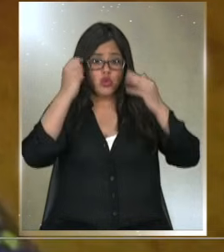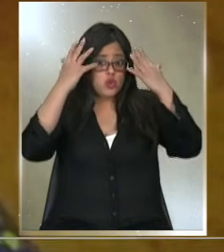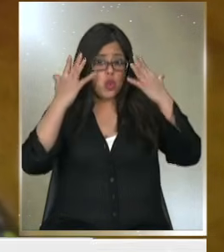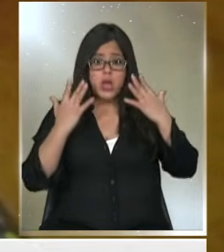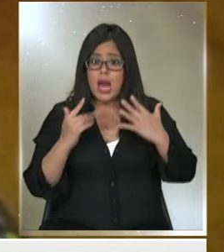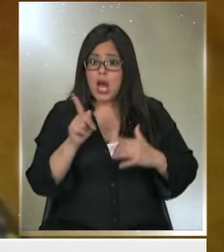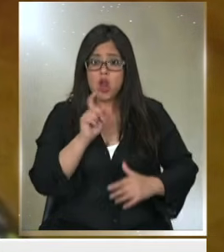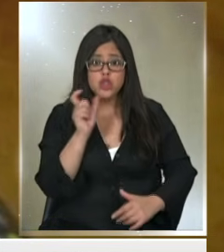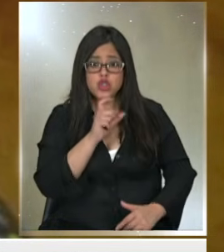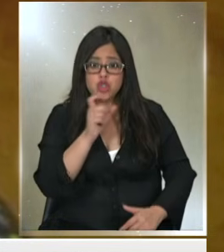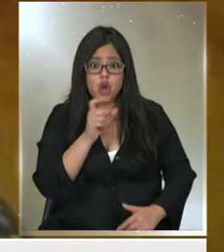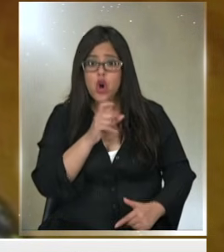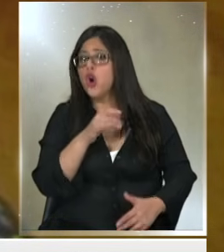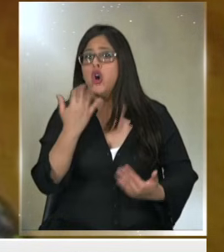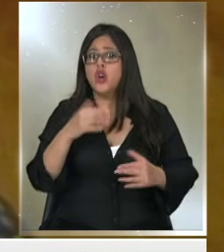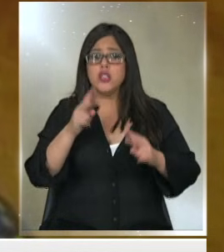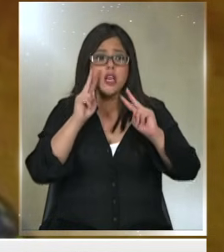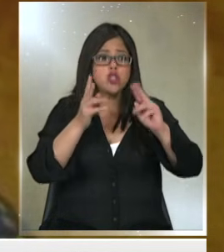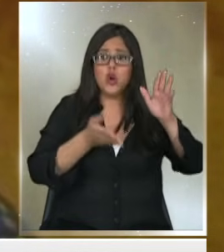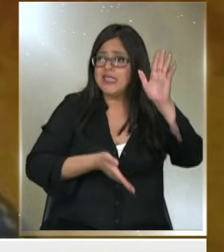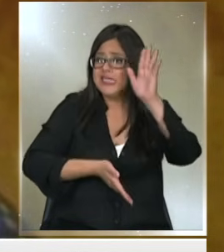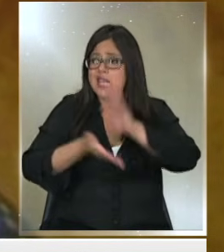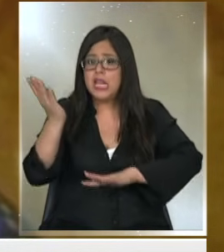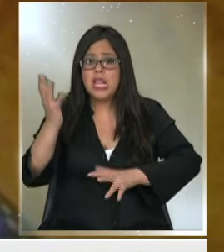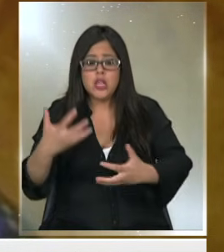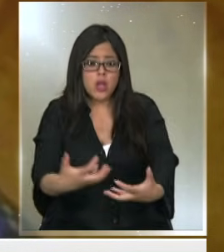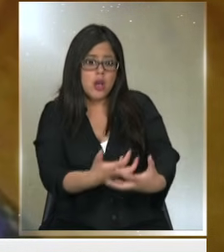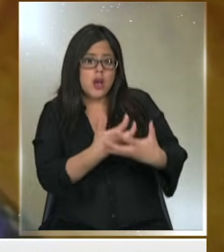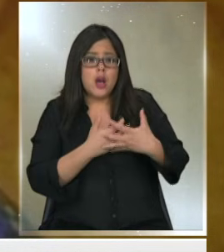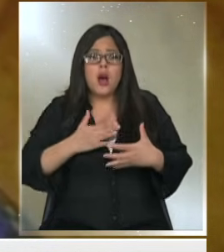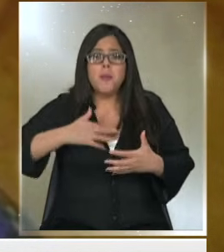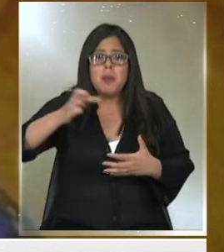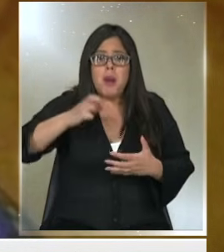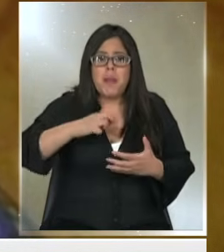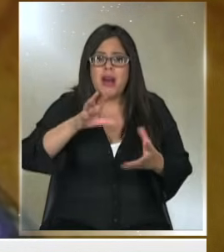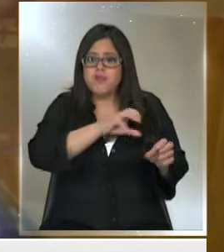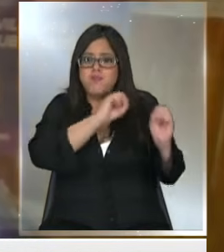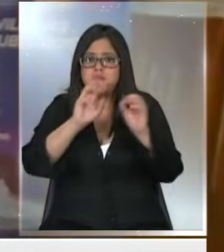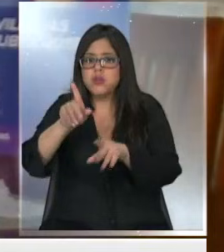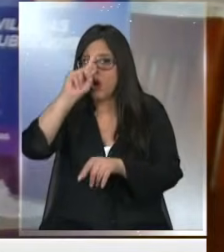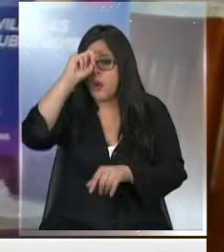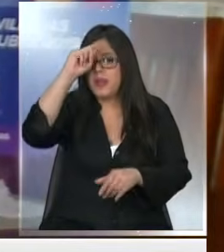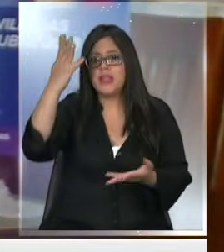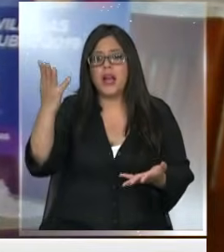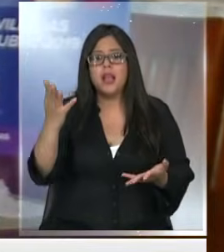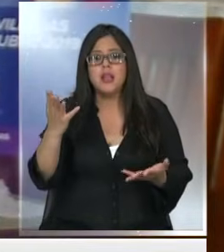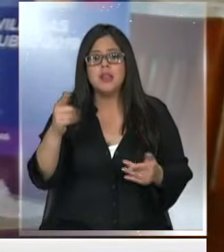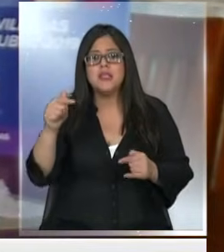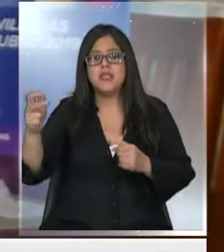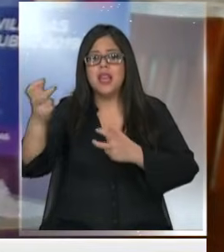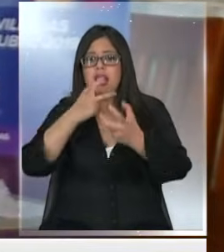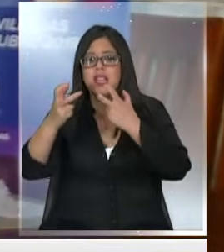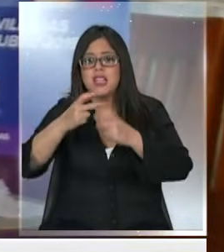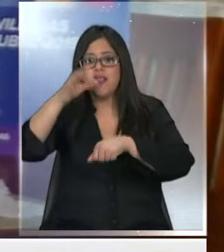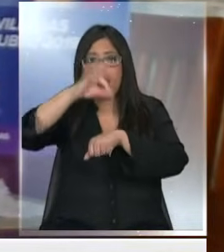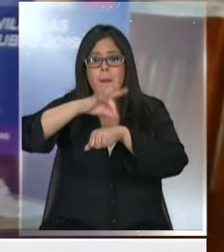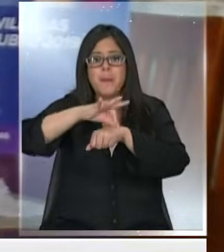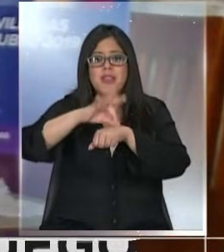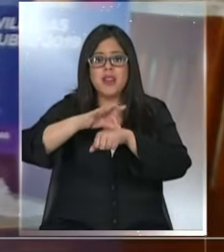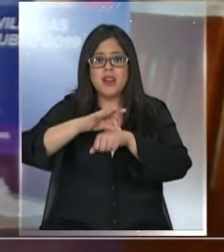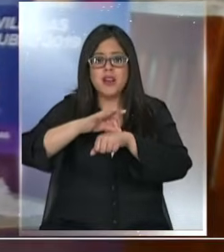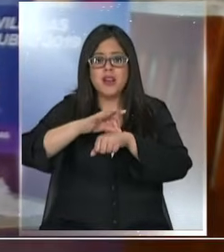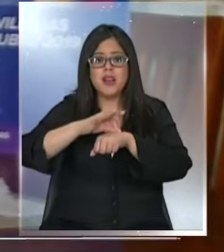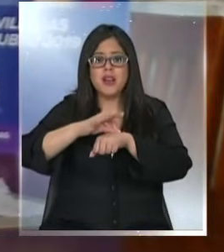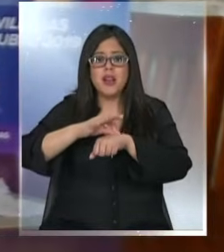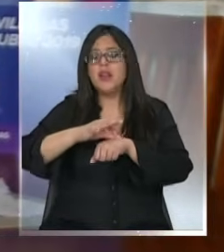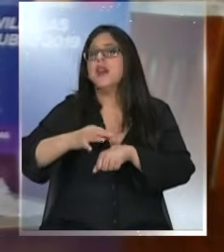En 2 segundos ya yo estaba saliendo con mi hijo en brazos y mi papá me llevó al hospital con mi pareja. Lo único que me gritaba la doctora y que jamás se me va a olvidar porque